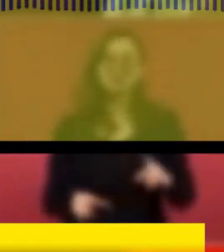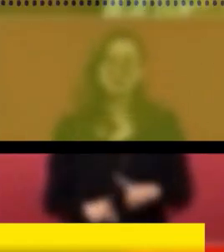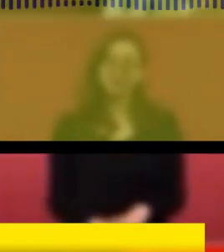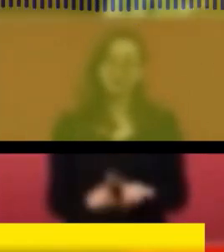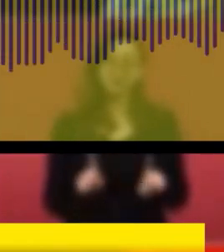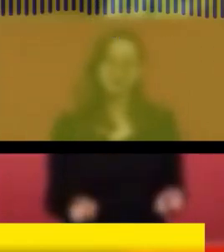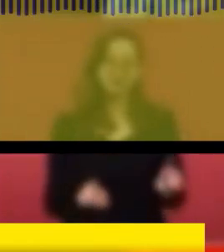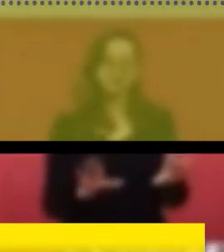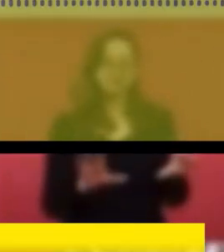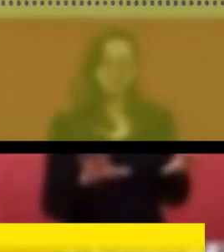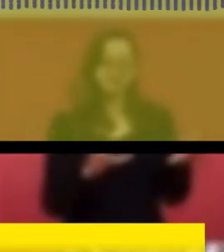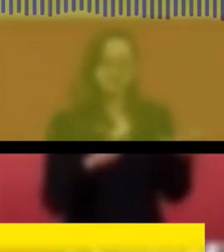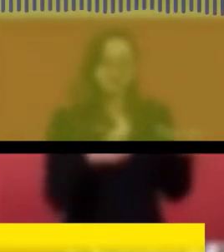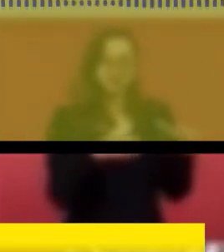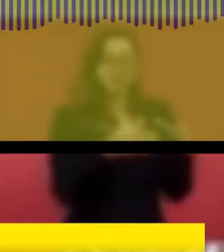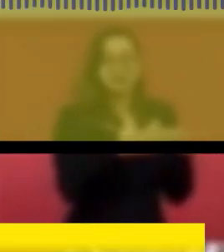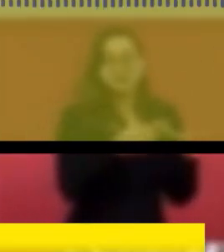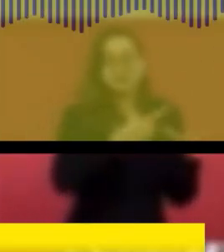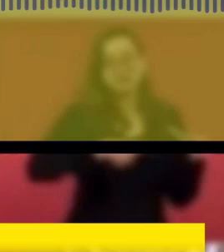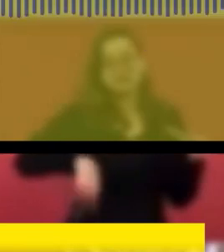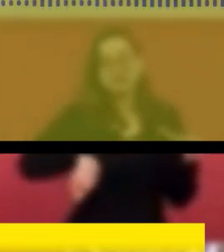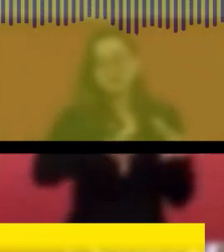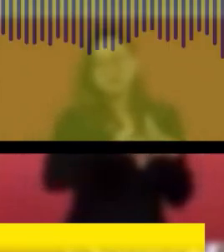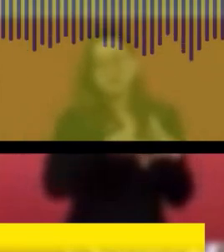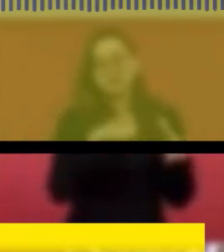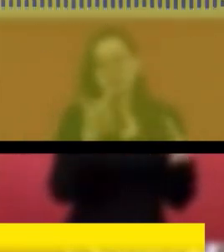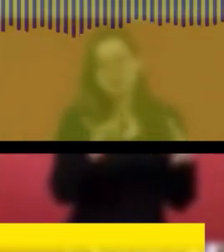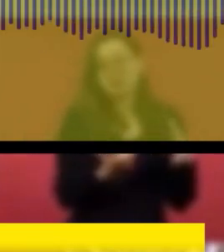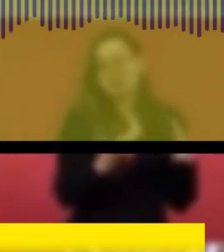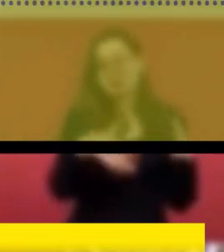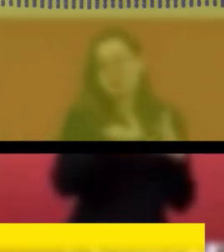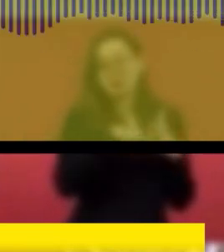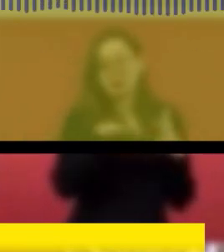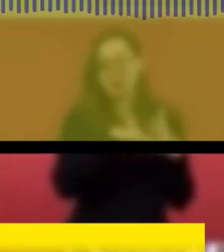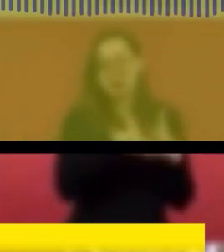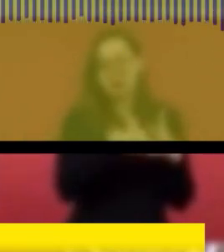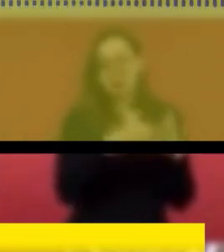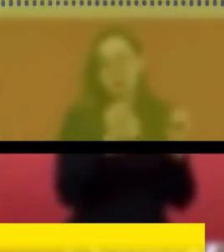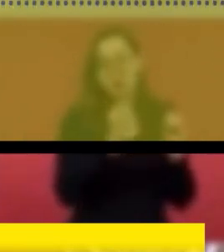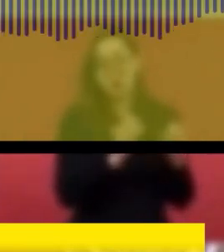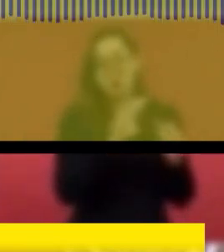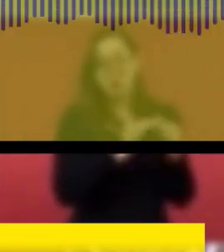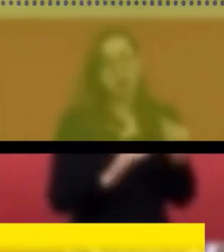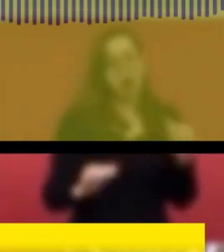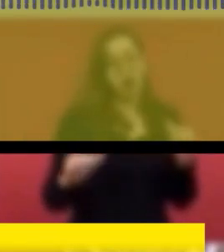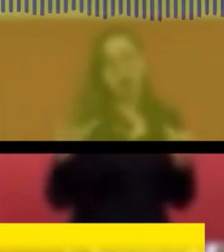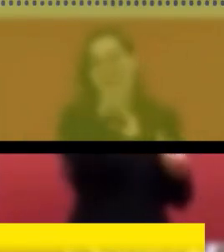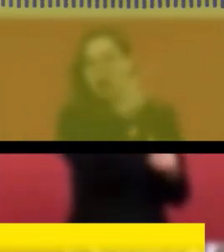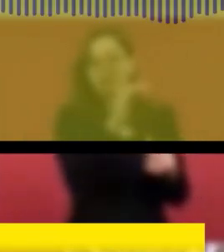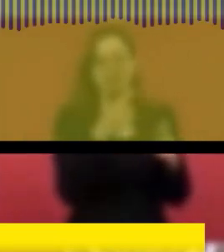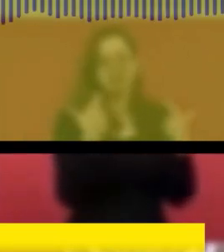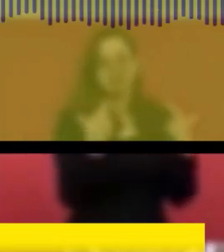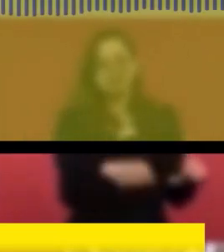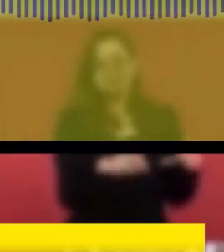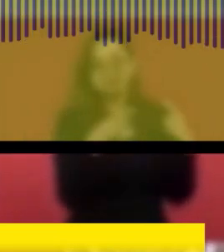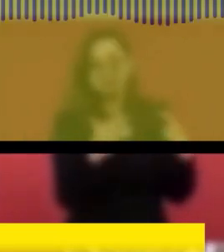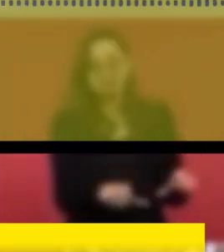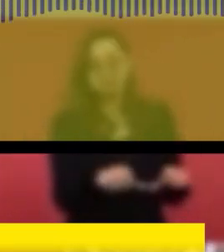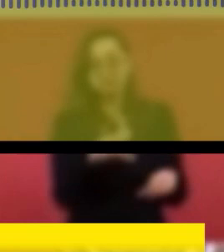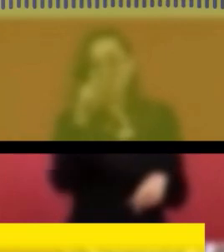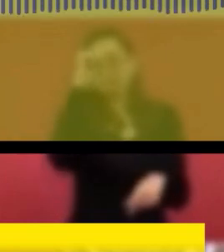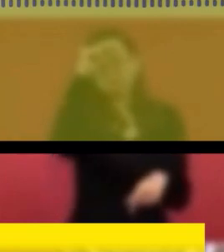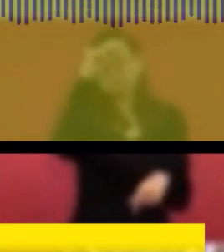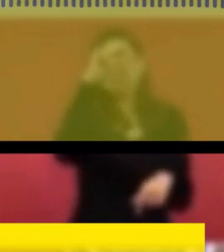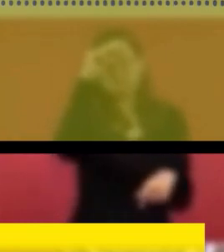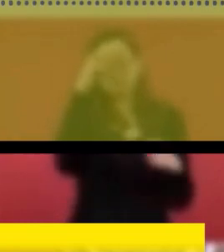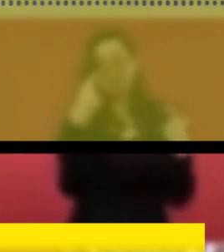pobres y a la clase media cada mes de marzo a 120 mil pesos, que son unos 140 dólares. Además que de crear